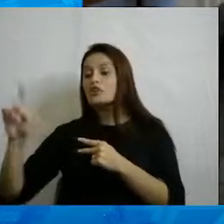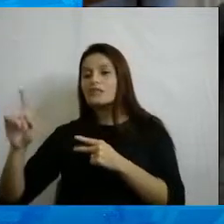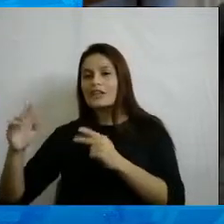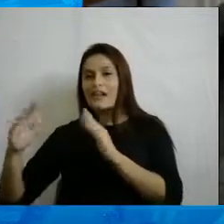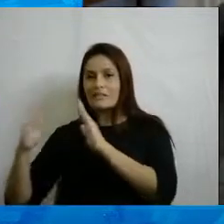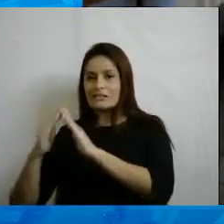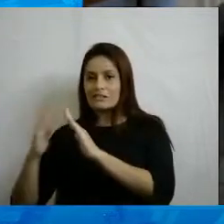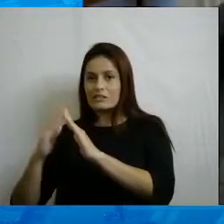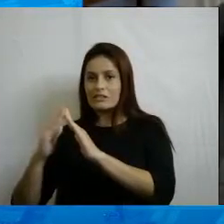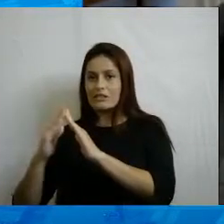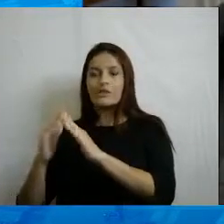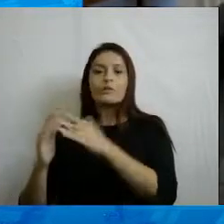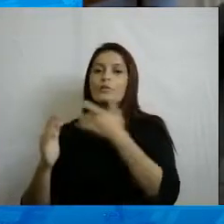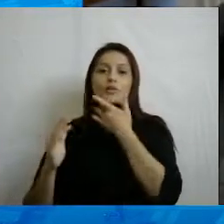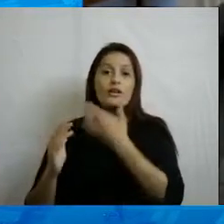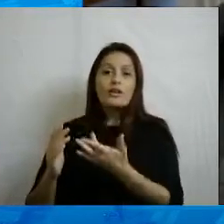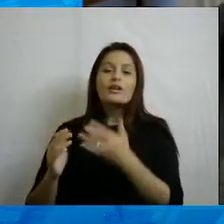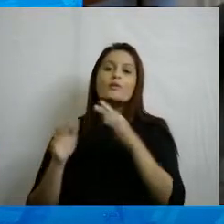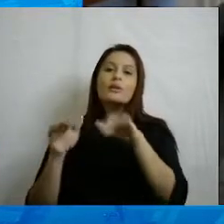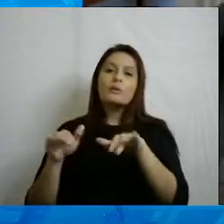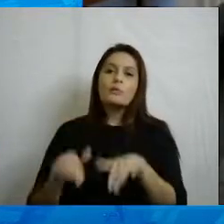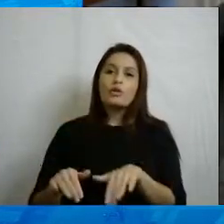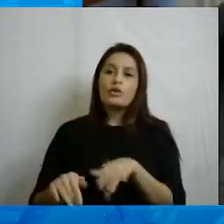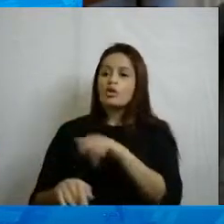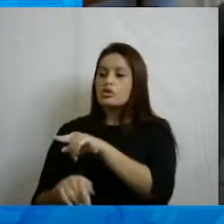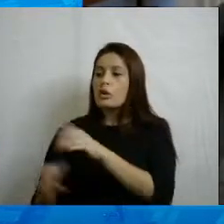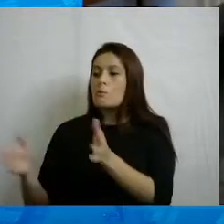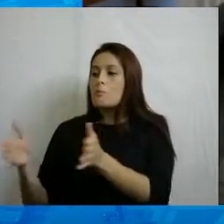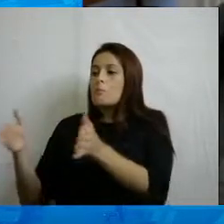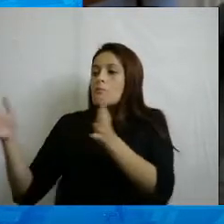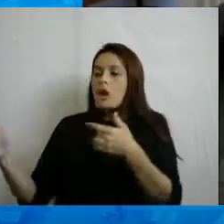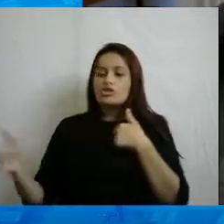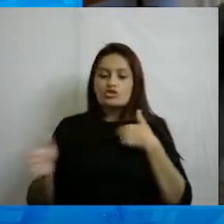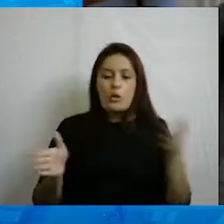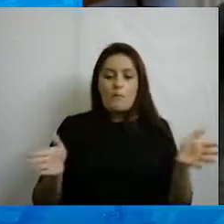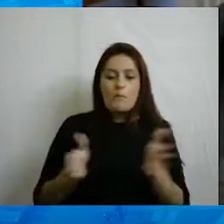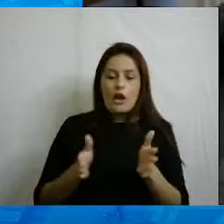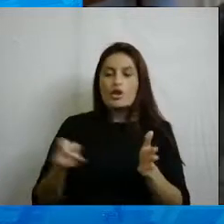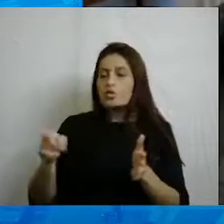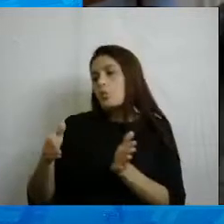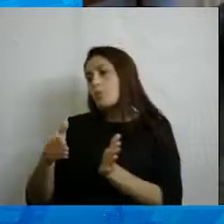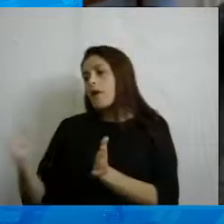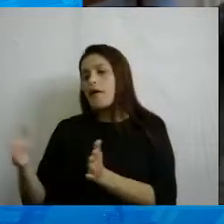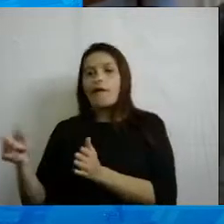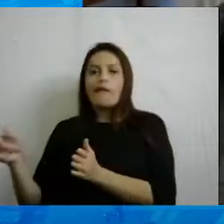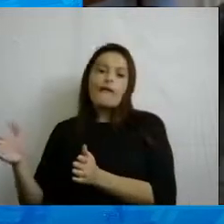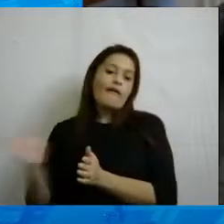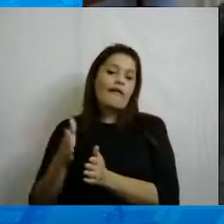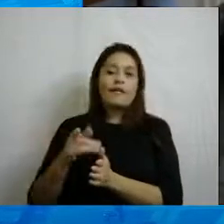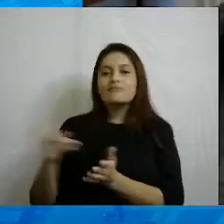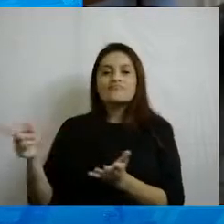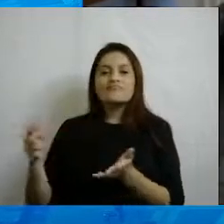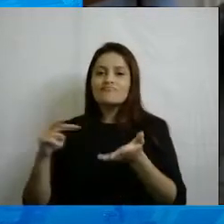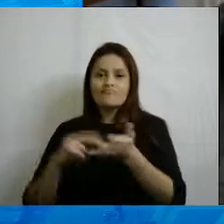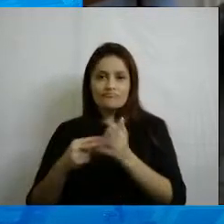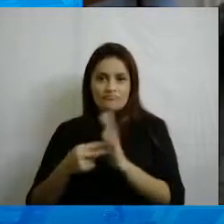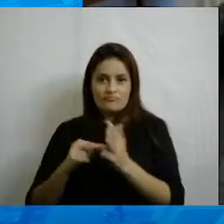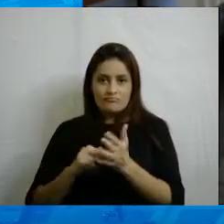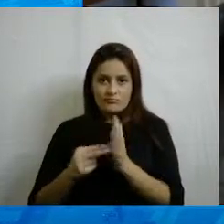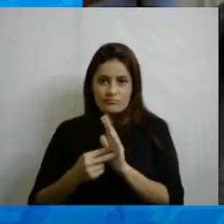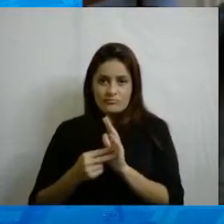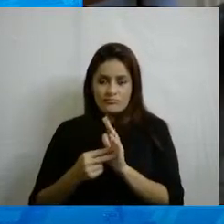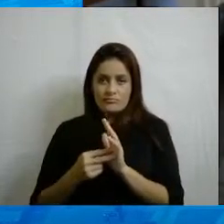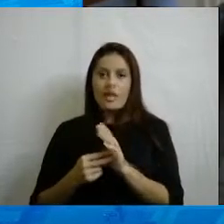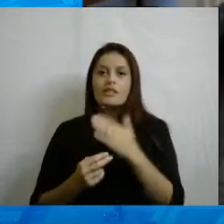¿ya? Y es por lo mismo, porque tú tienes más, yo tengo menos, que te tienes que correr para allá, que te tienes que correr para acá. Y